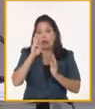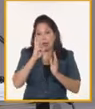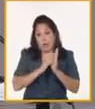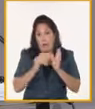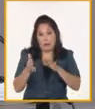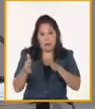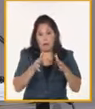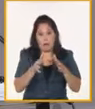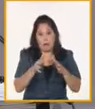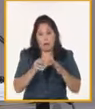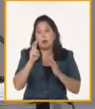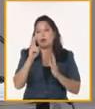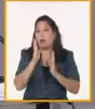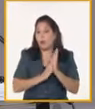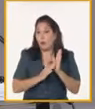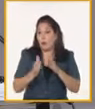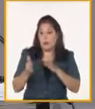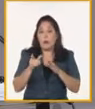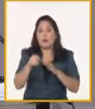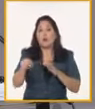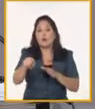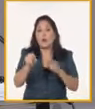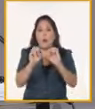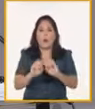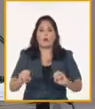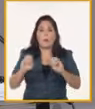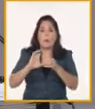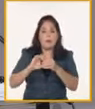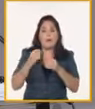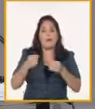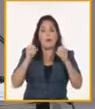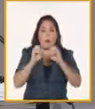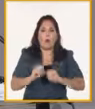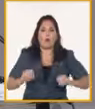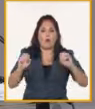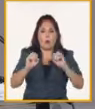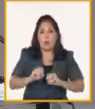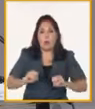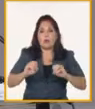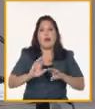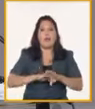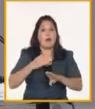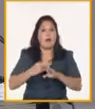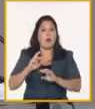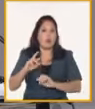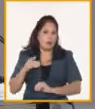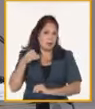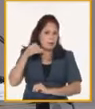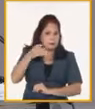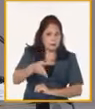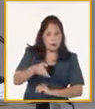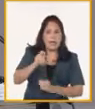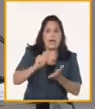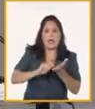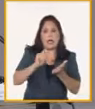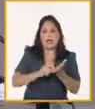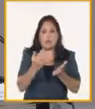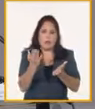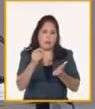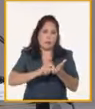para poner en orden todas estas operaciones y poder realizar el proceso de fiscalización pero también mantener el registro la